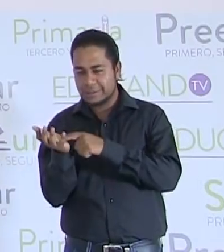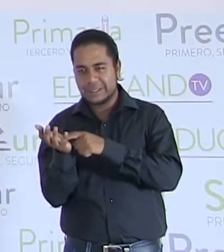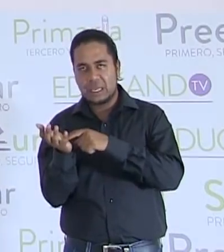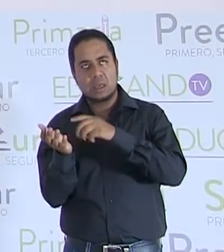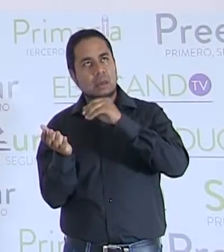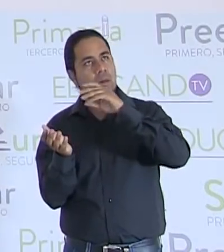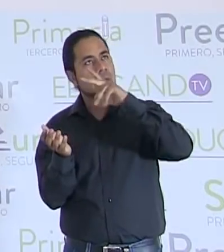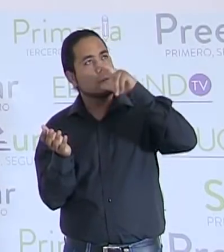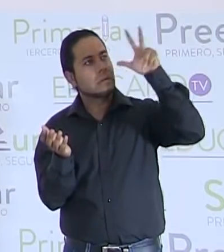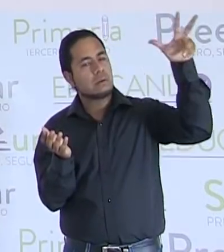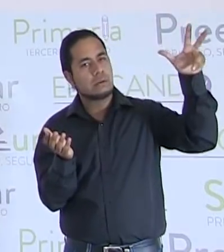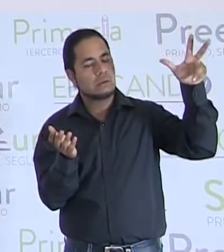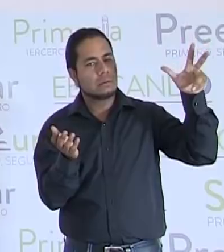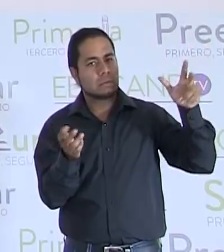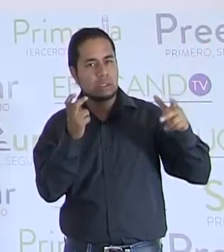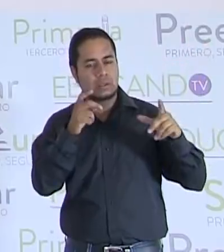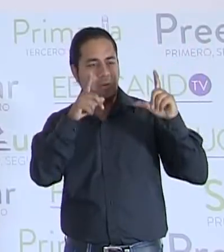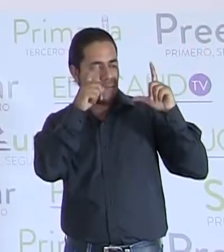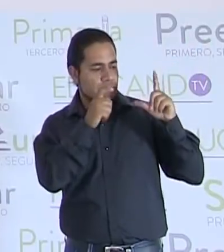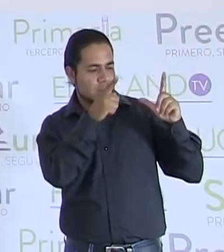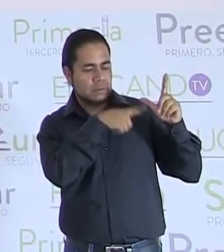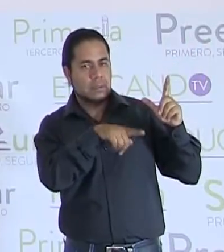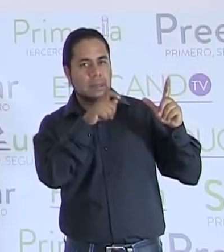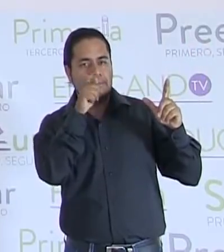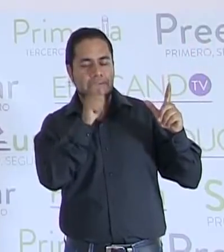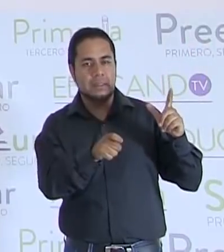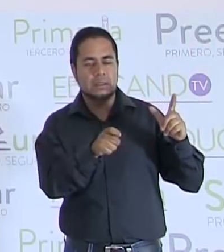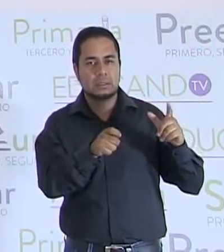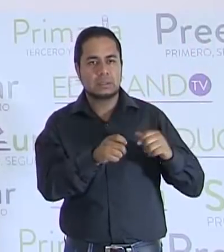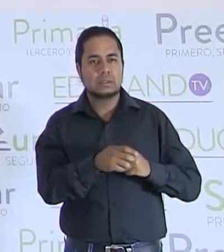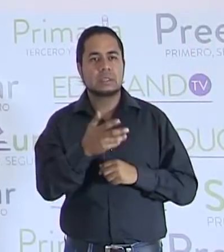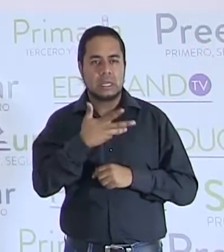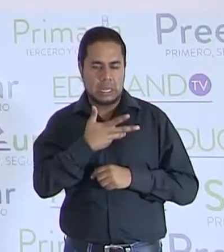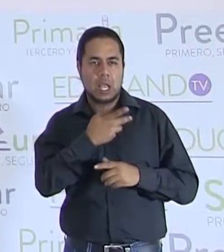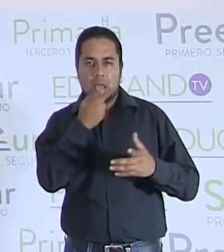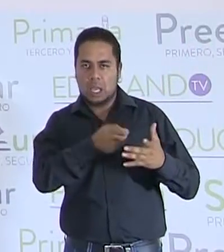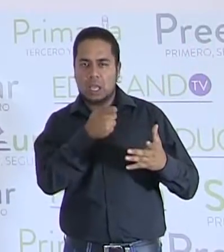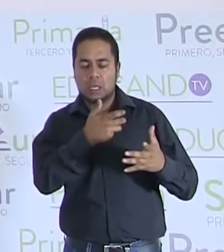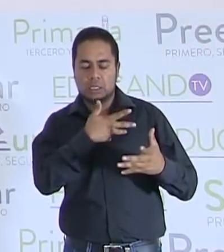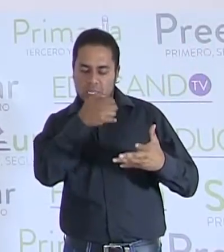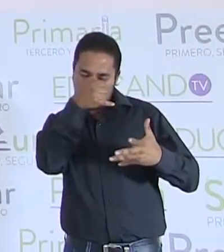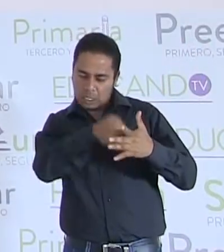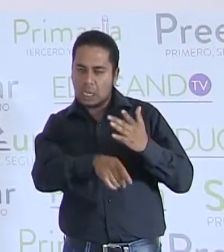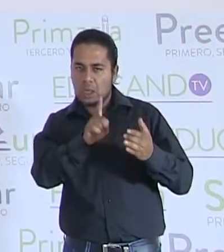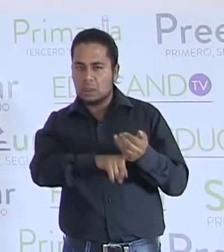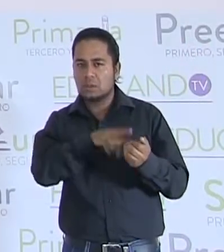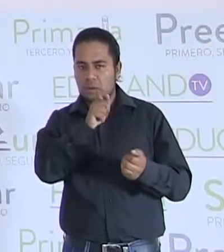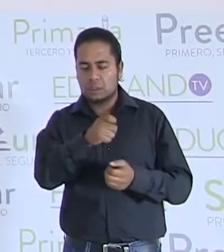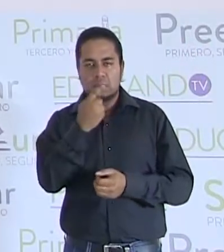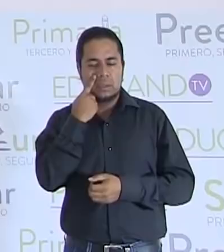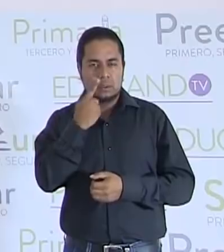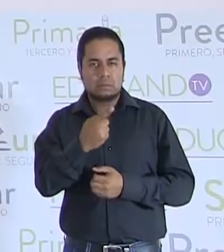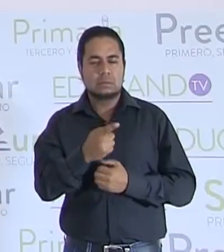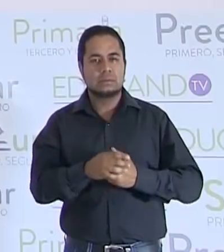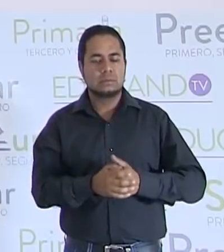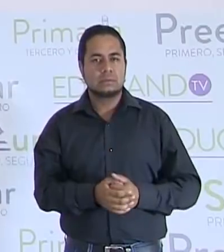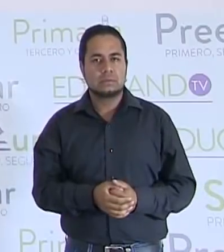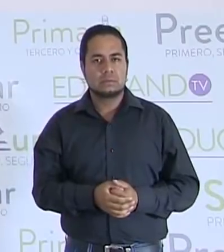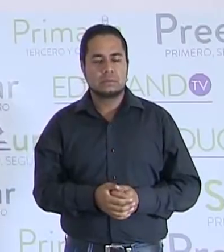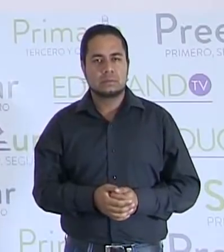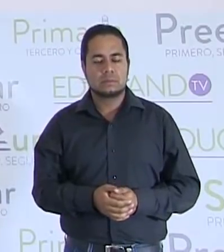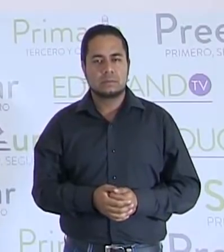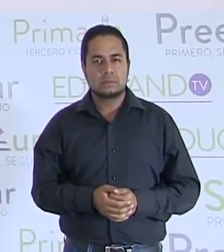Vemos aquí la ilustración muy clara. Implícitamente, este sí tiene significado implícito. ¿Qué quiere